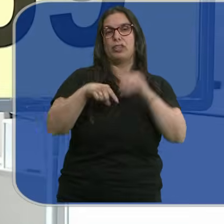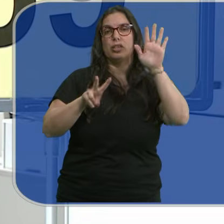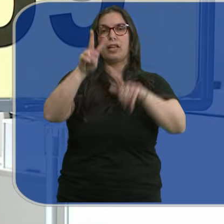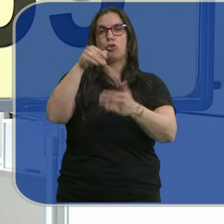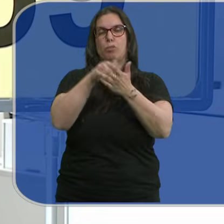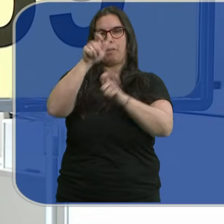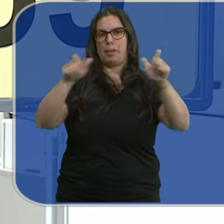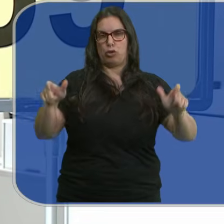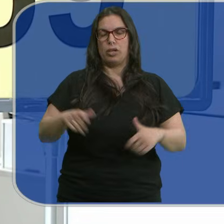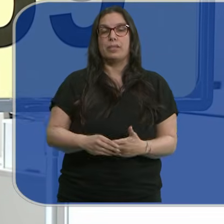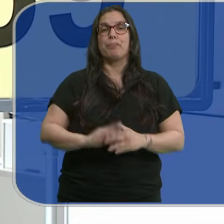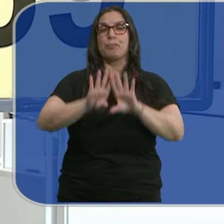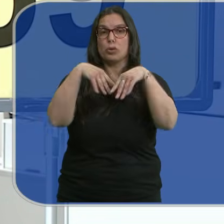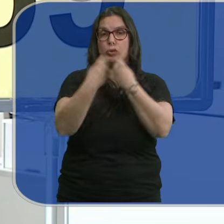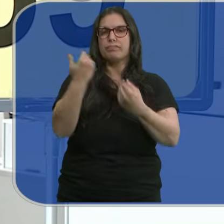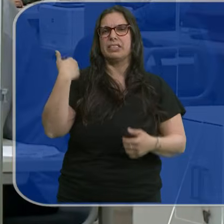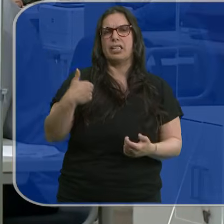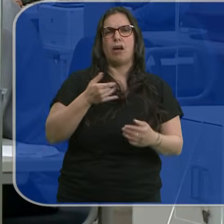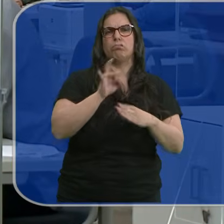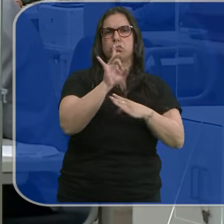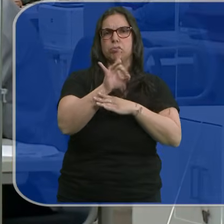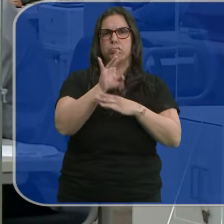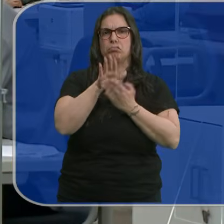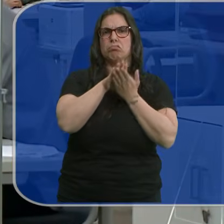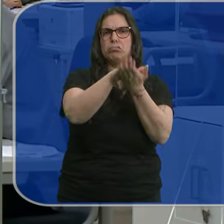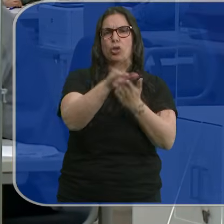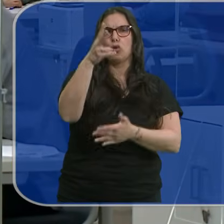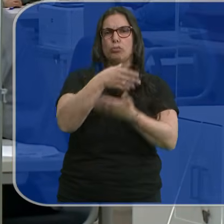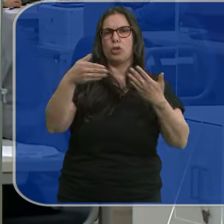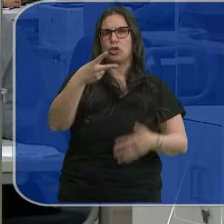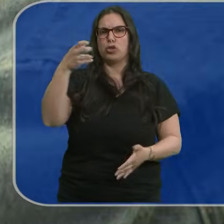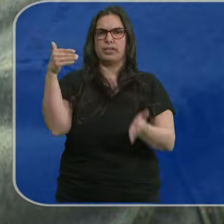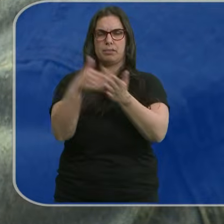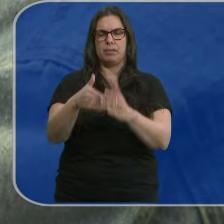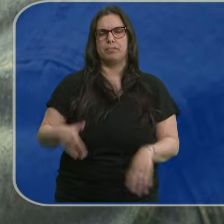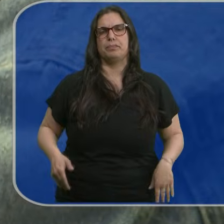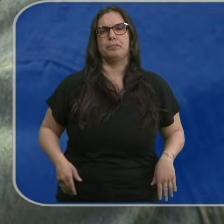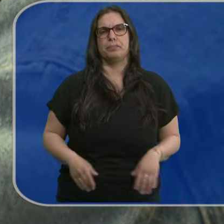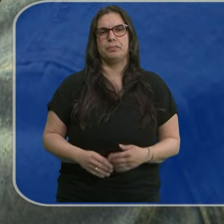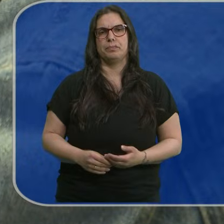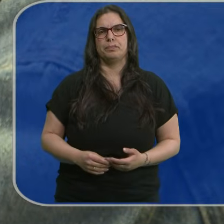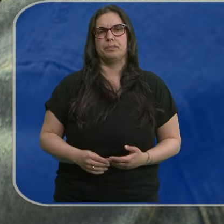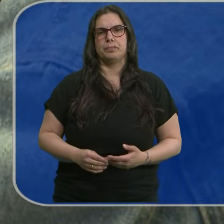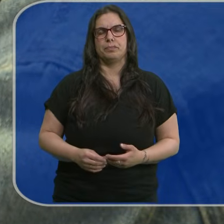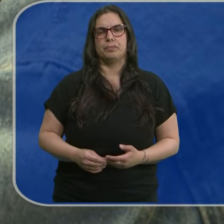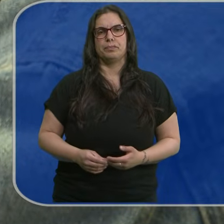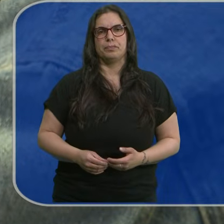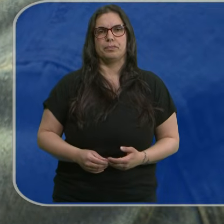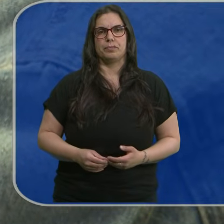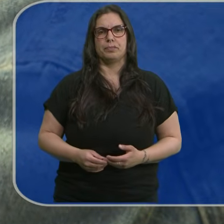172.000 contribuyentes. En total ya se han presentado más de 2.200.000 declaraciones.